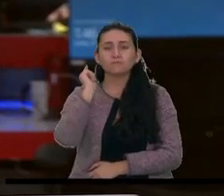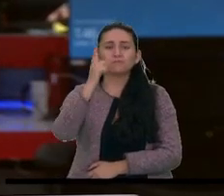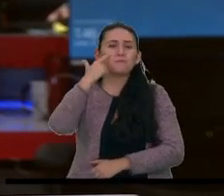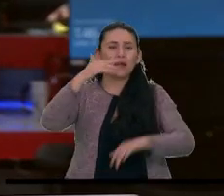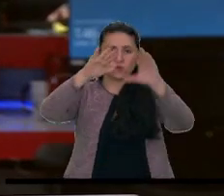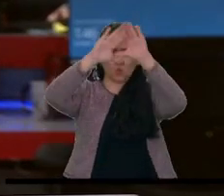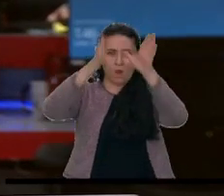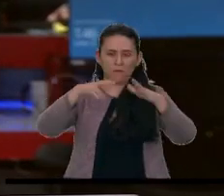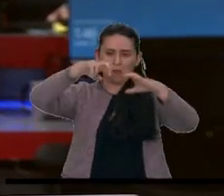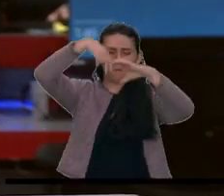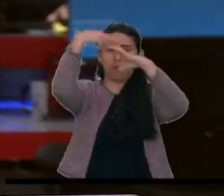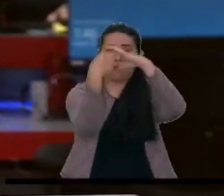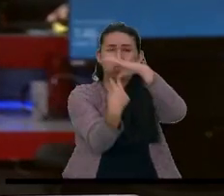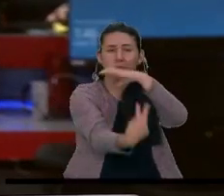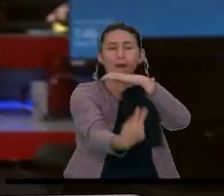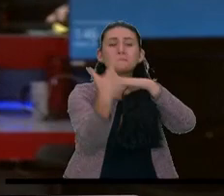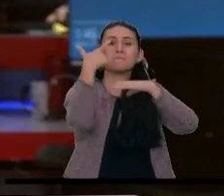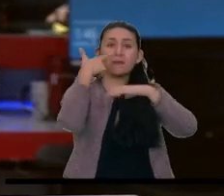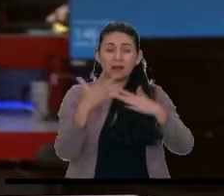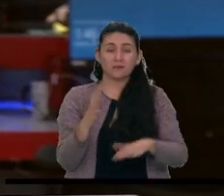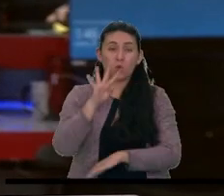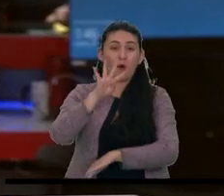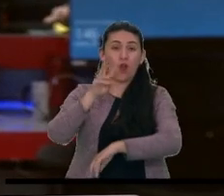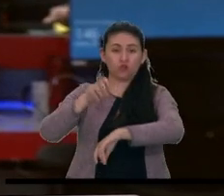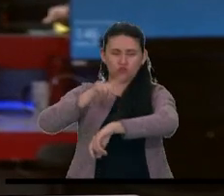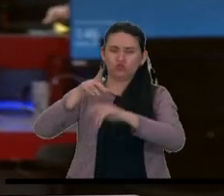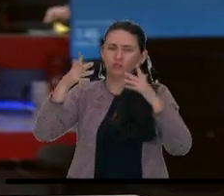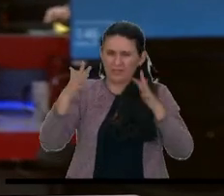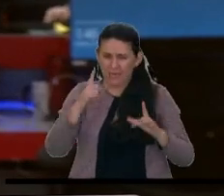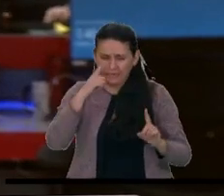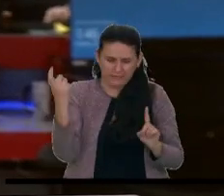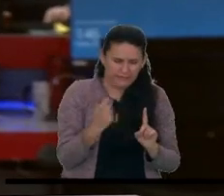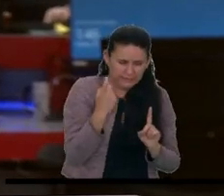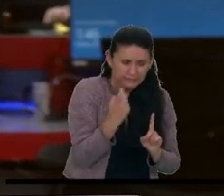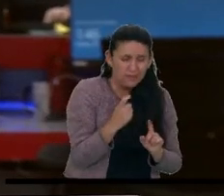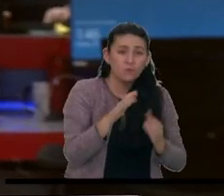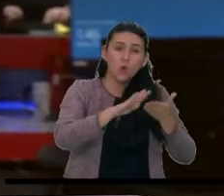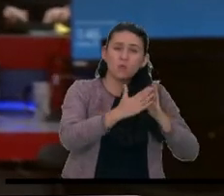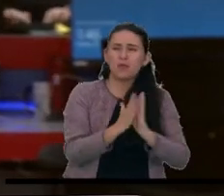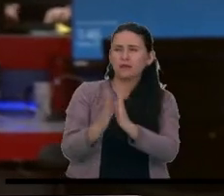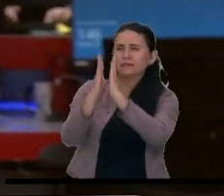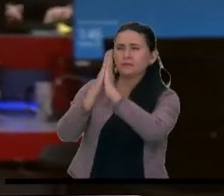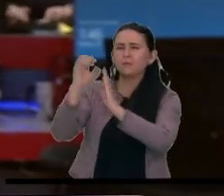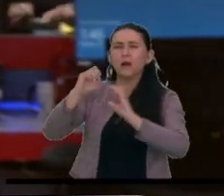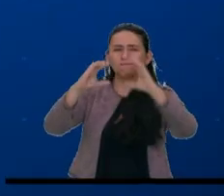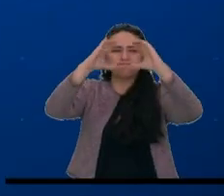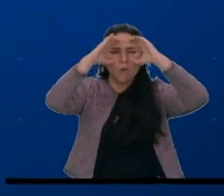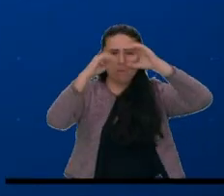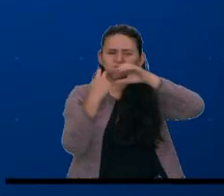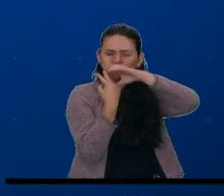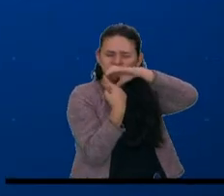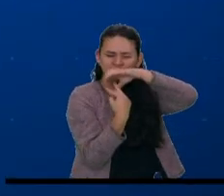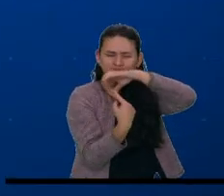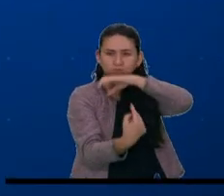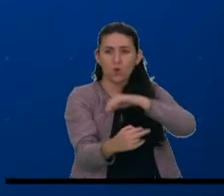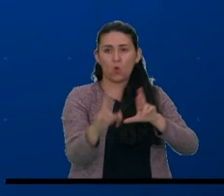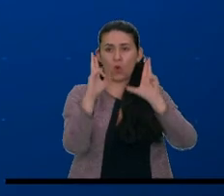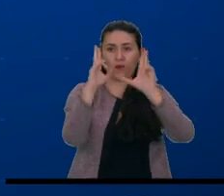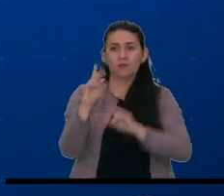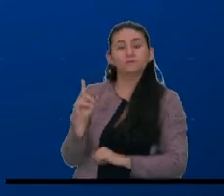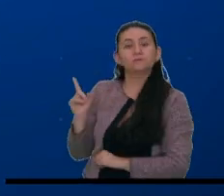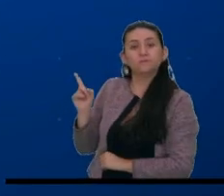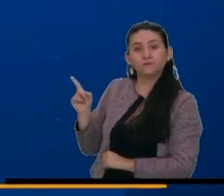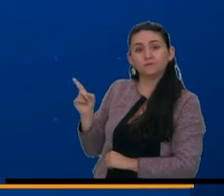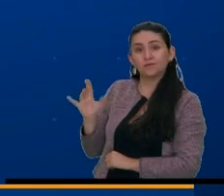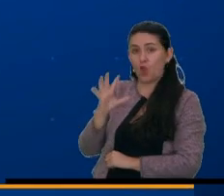se cumplen 48 horas de búsqueda y la comunidad pide ayuda de buzos expertos. Jacob Crespo Torres